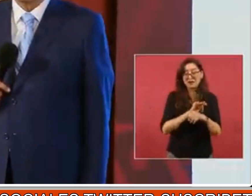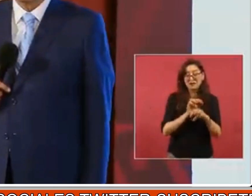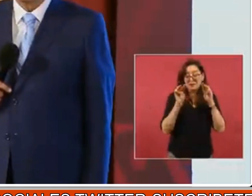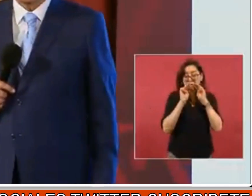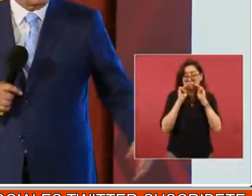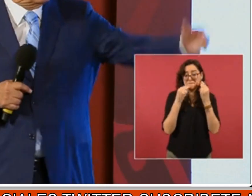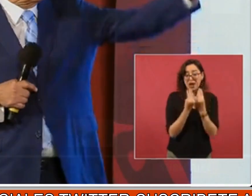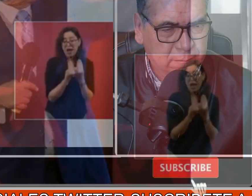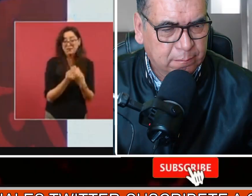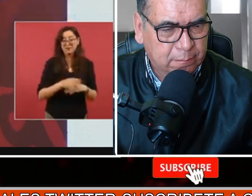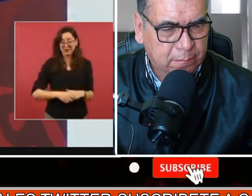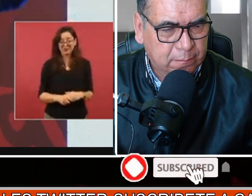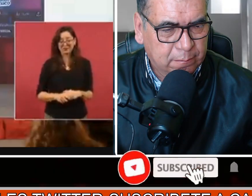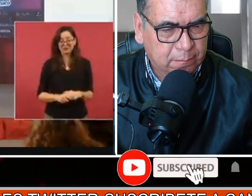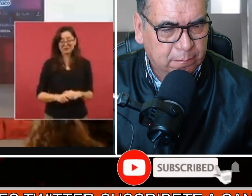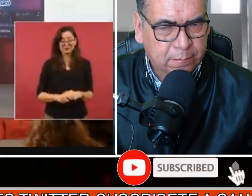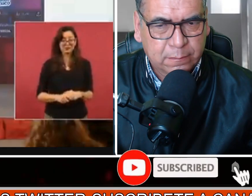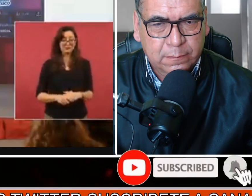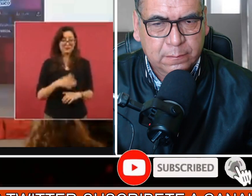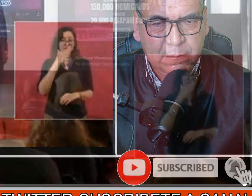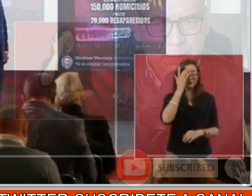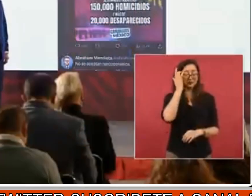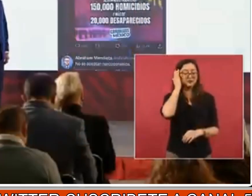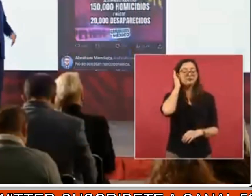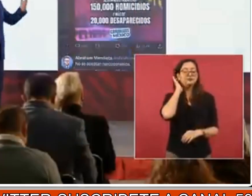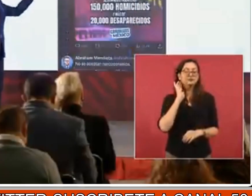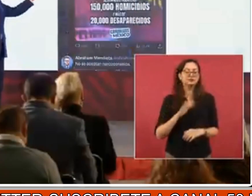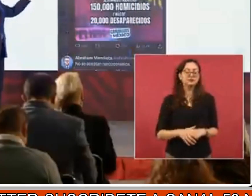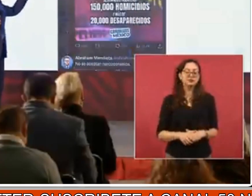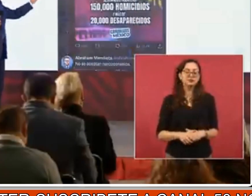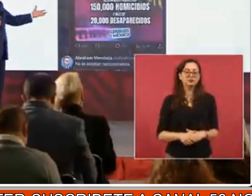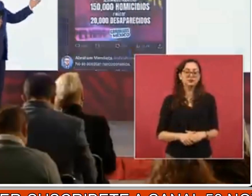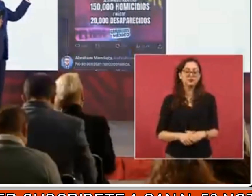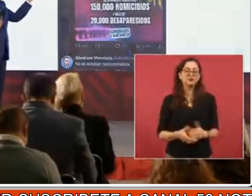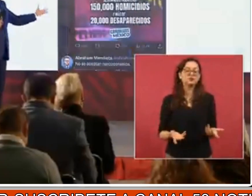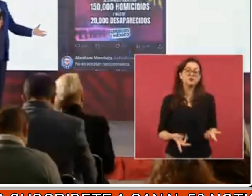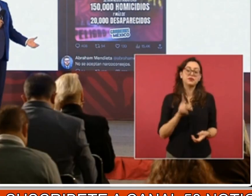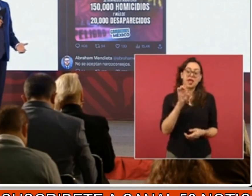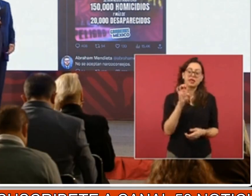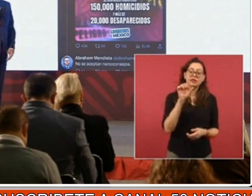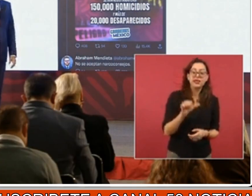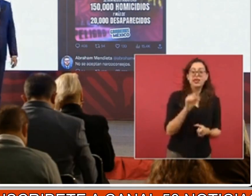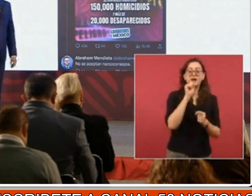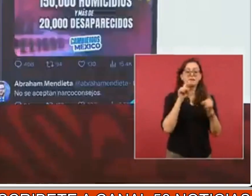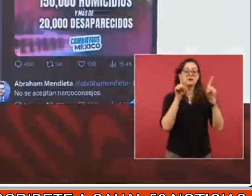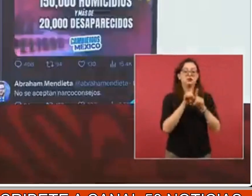porque con la DEA y con otras agencias de Estados Unidos